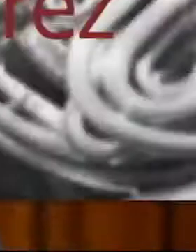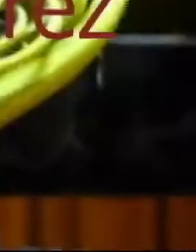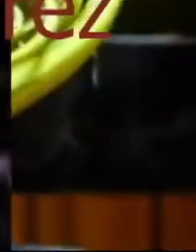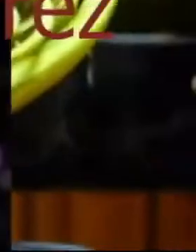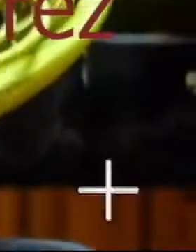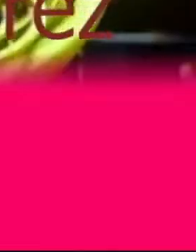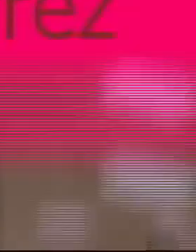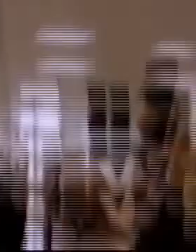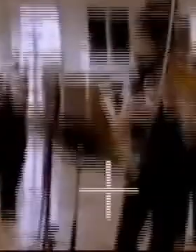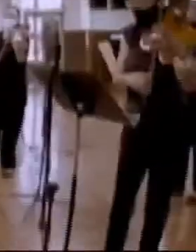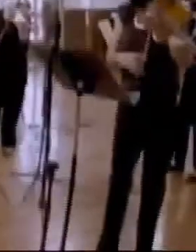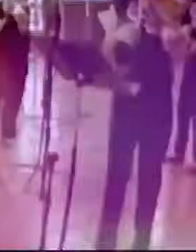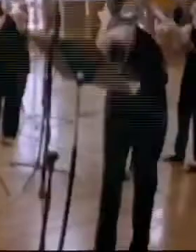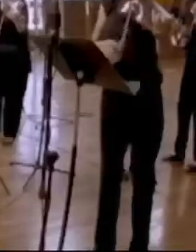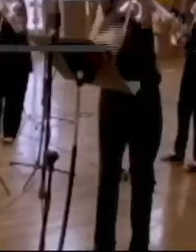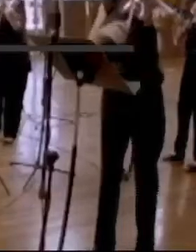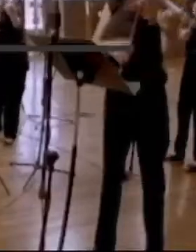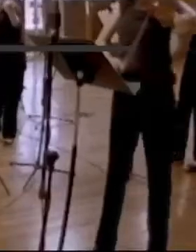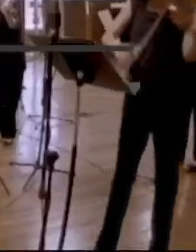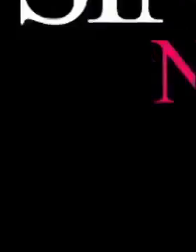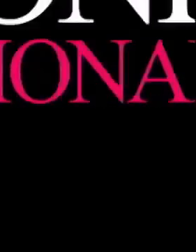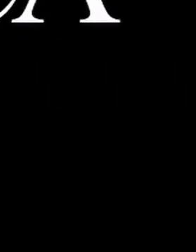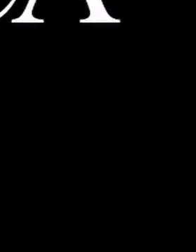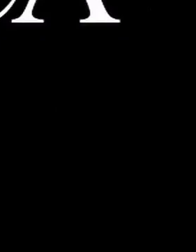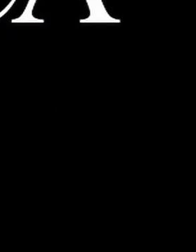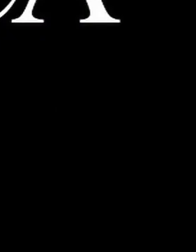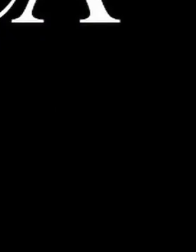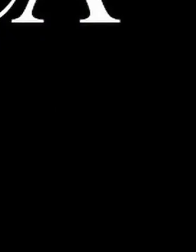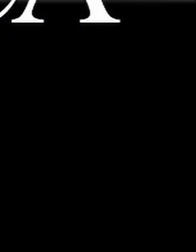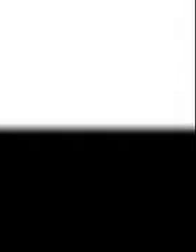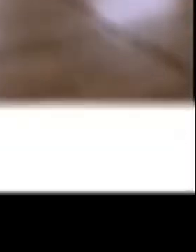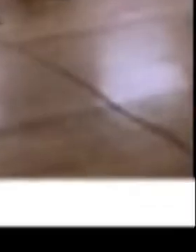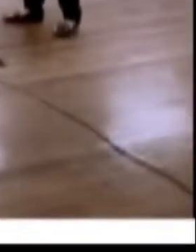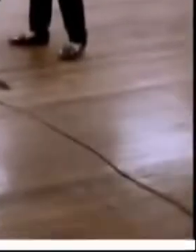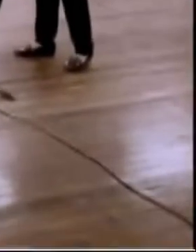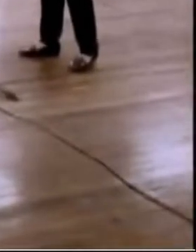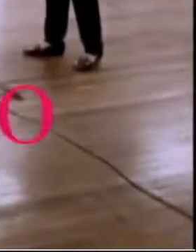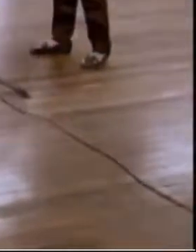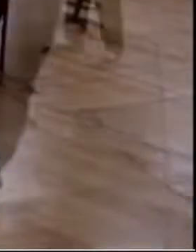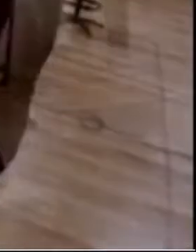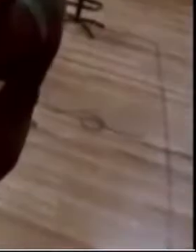Bach, Benjamín Gutiérrez y Astor Piazzolla. A las 7:30 de la